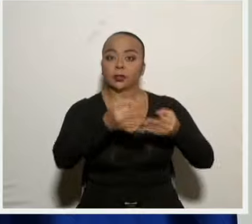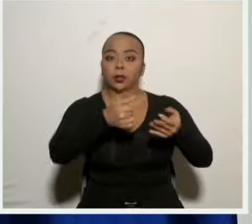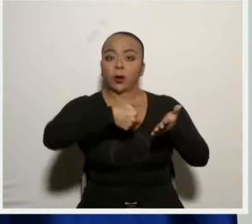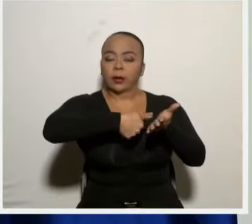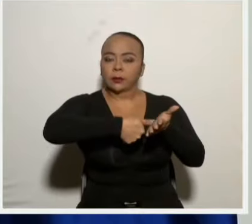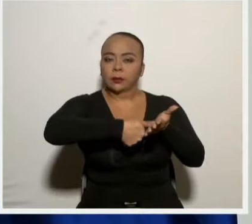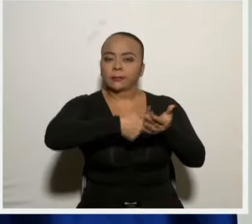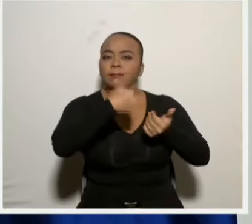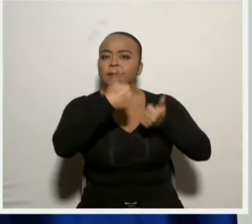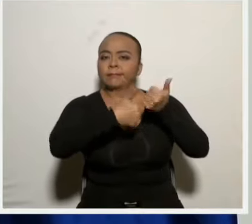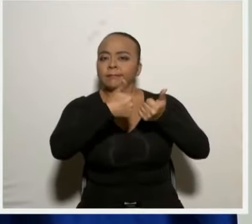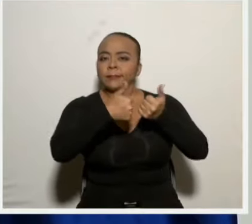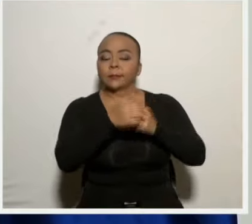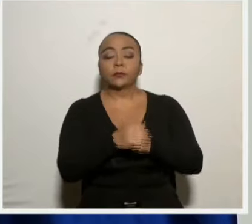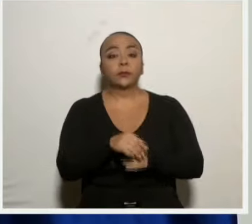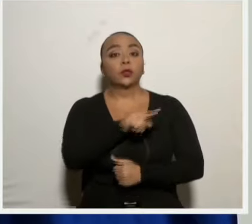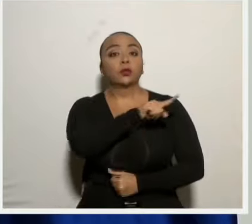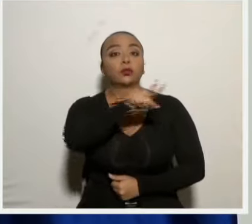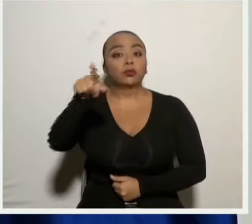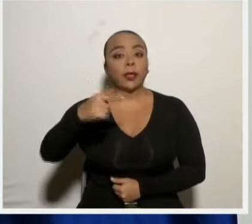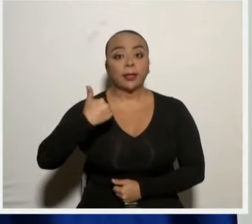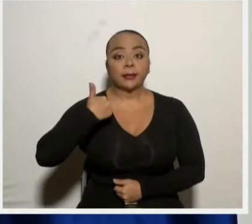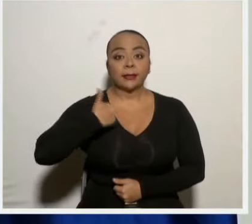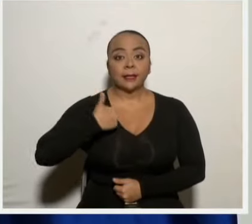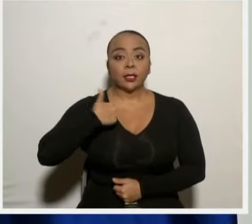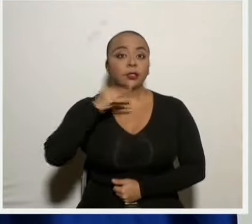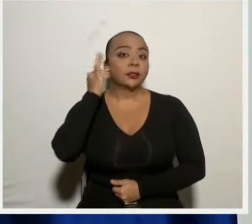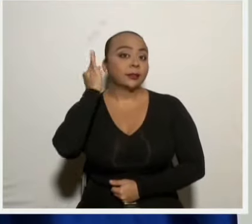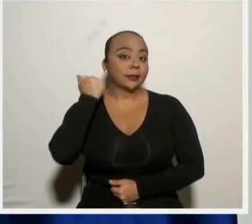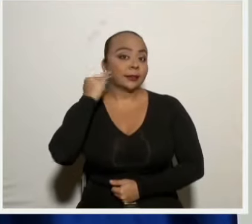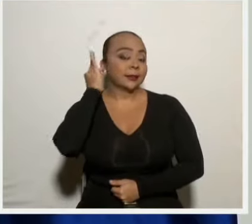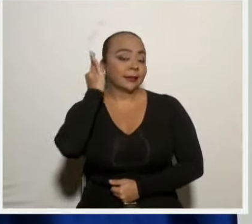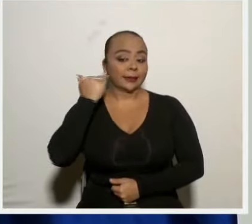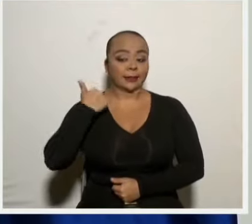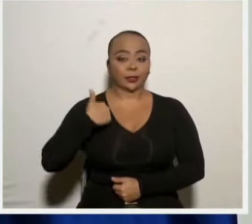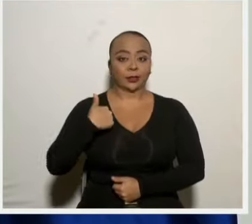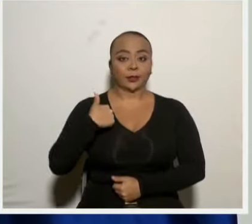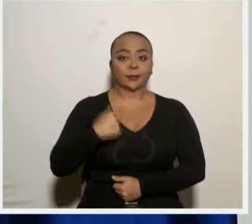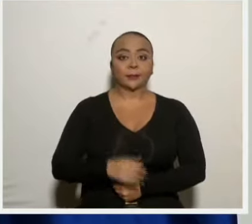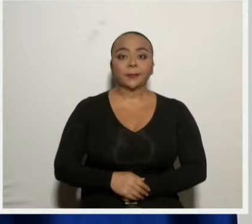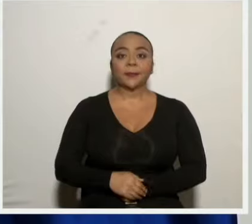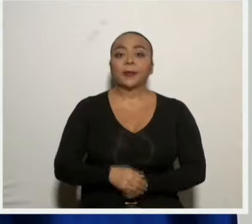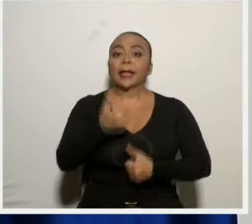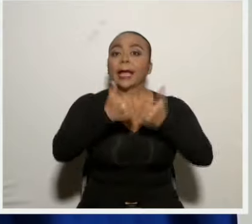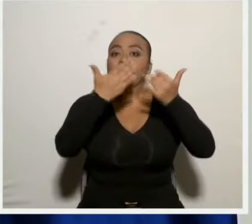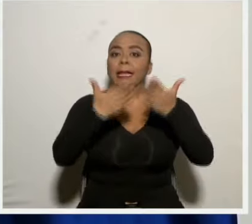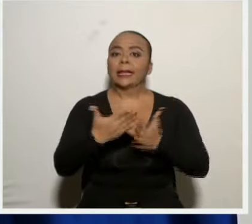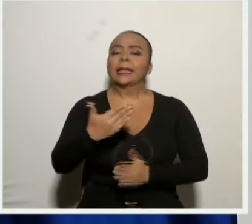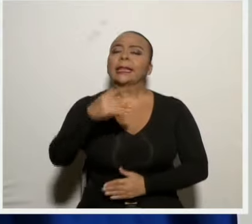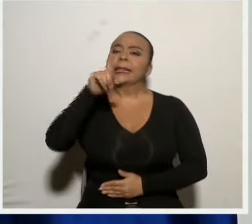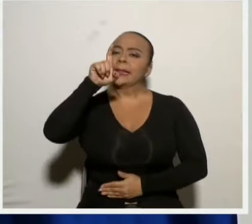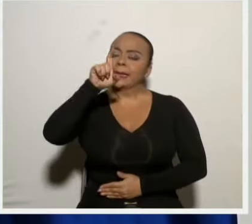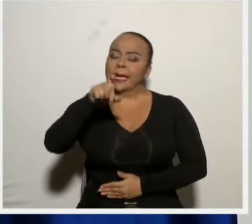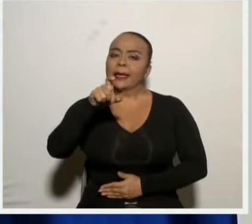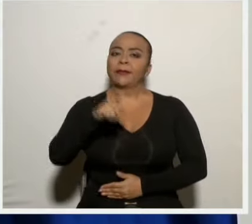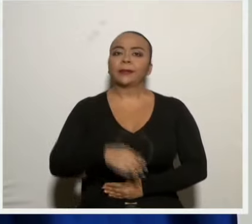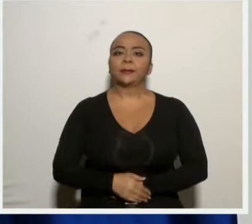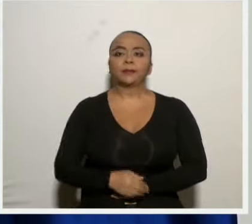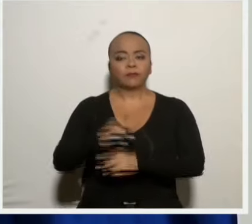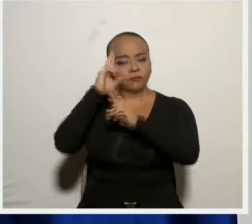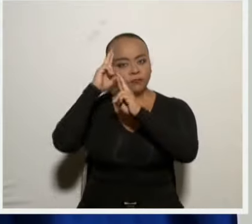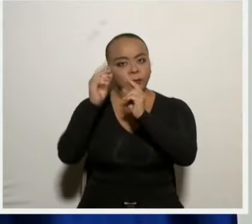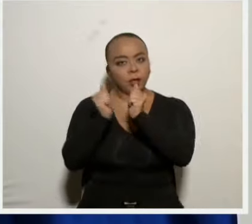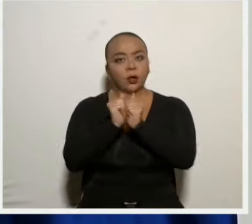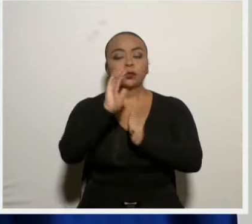electoral, ustedes, señores candidatos, señoras candidatas, tienen el deber cívico de respetarlos con